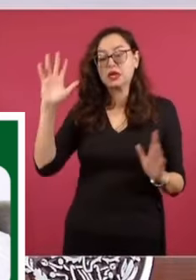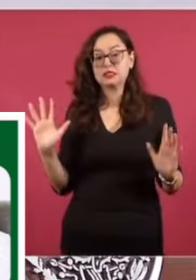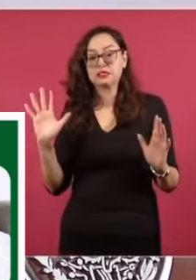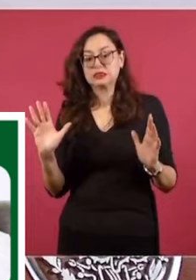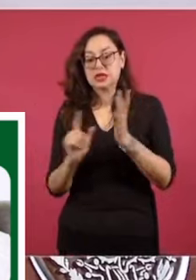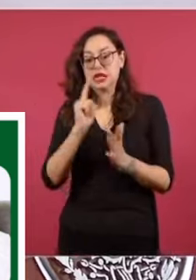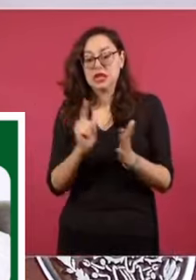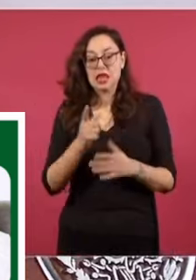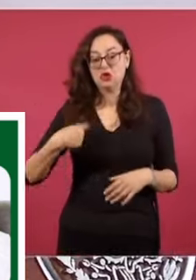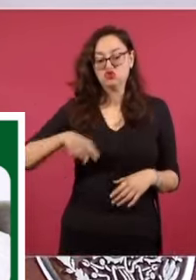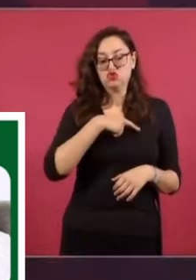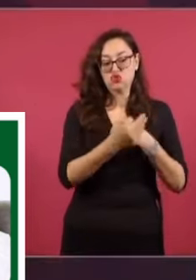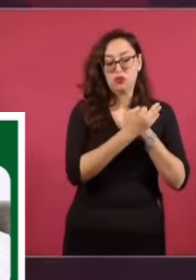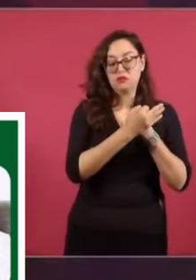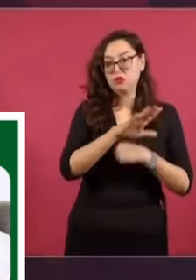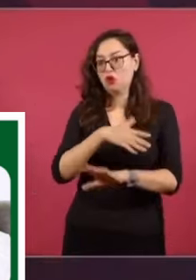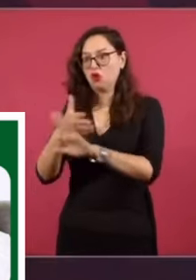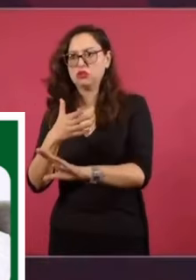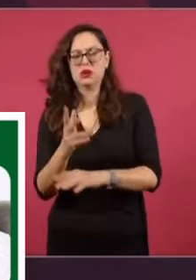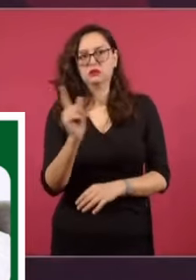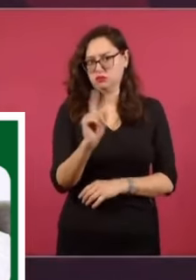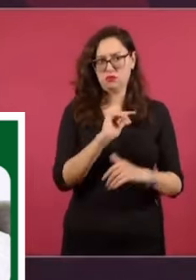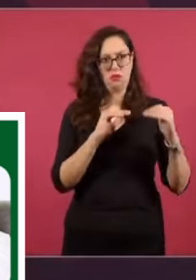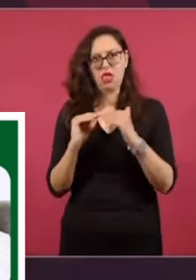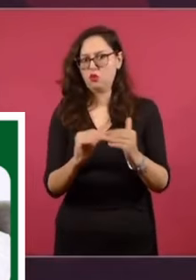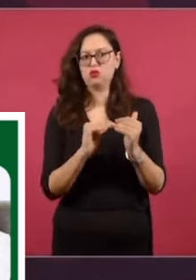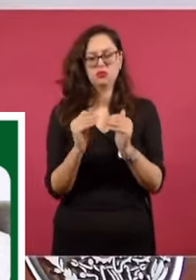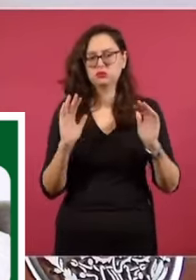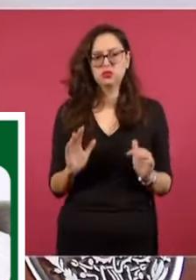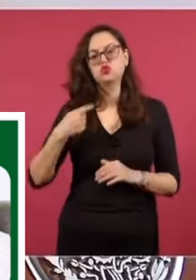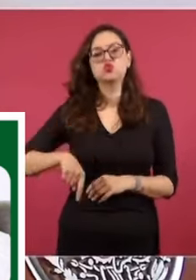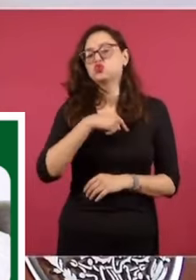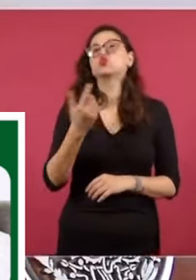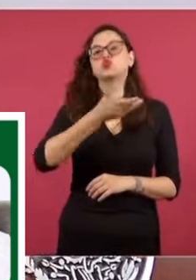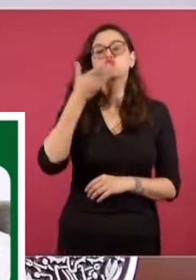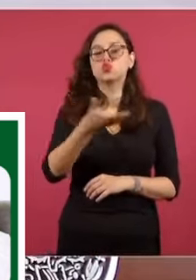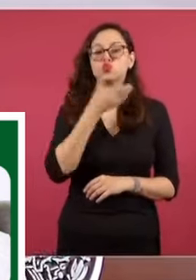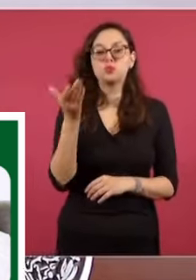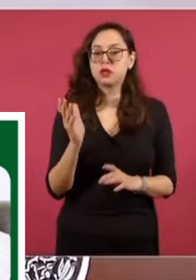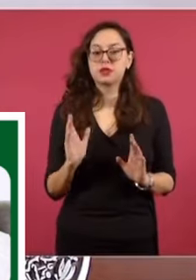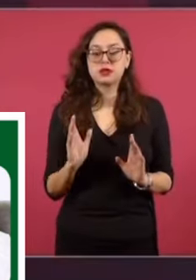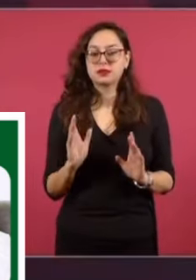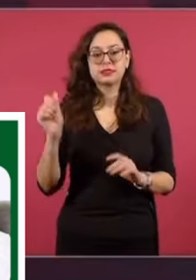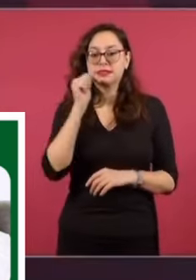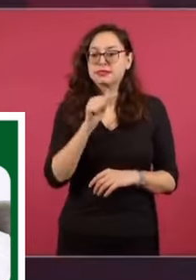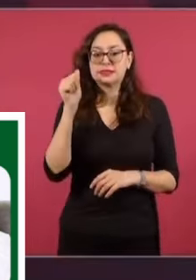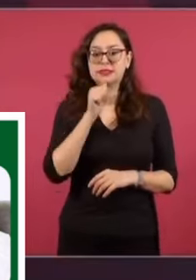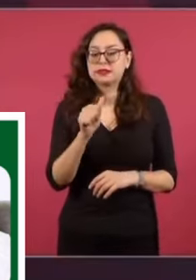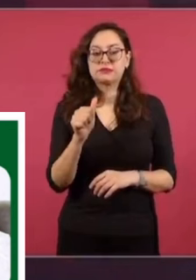nos beneficien a nosotros. No estamos acostumbrados a eso. Nosotros